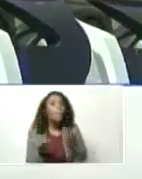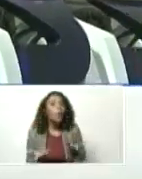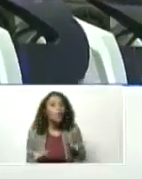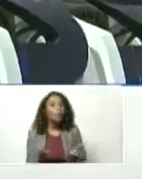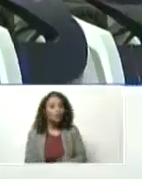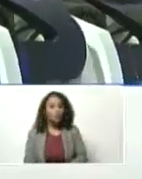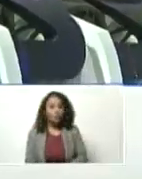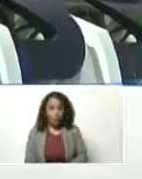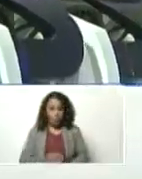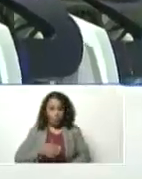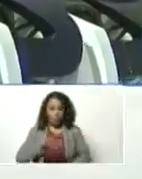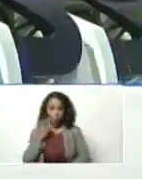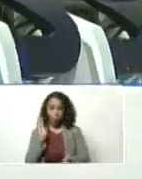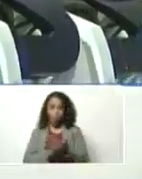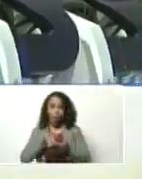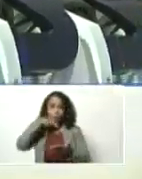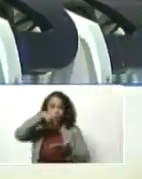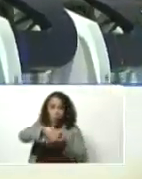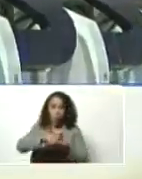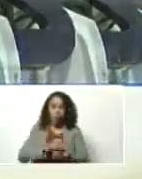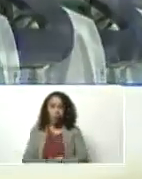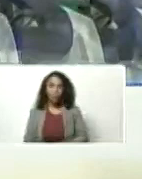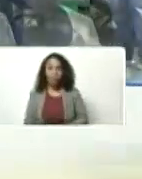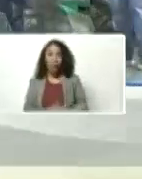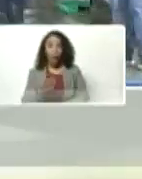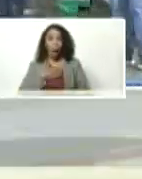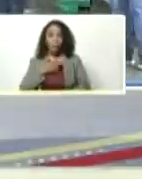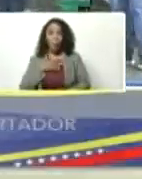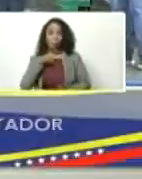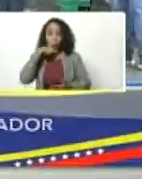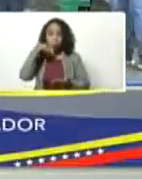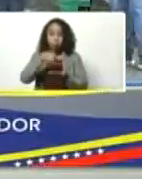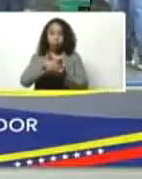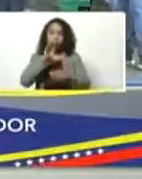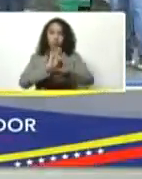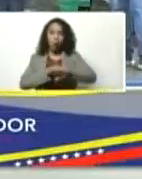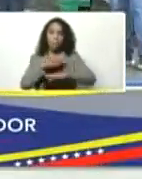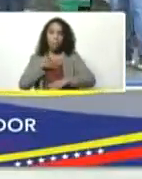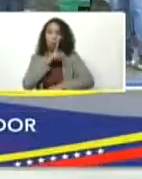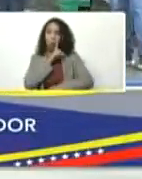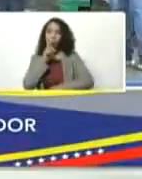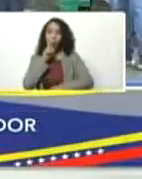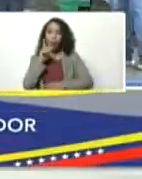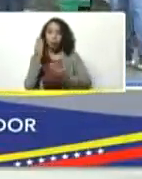Y le podemos poner su nombre. Al mío le pusieron mi nombre.